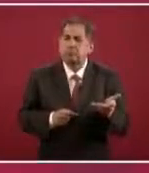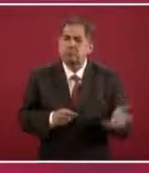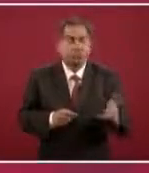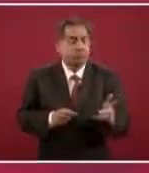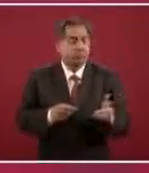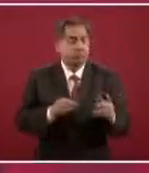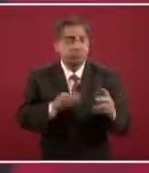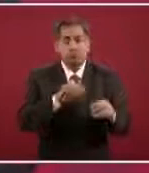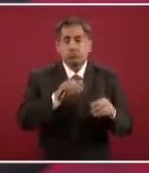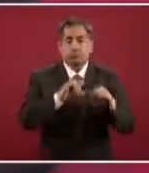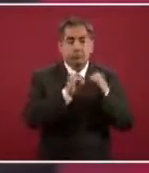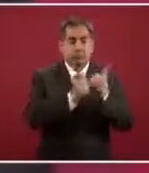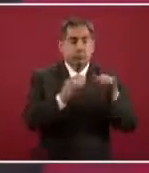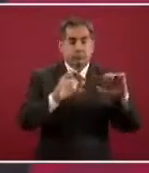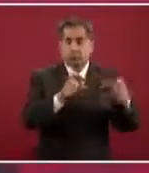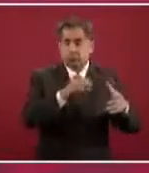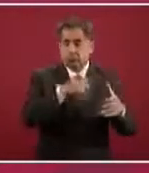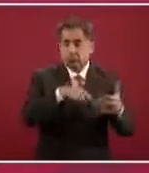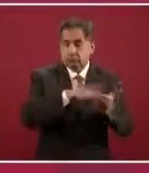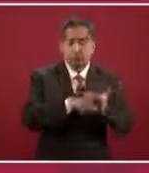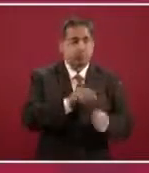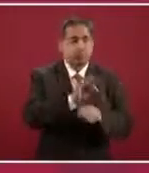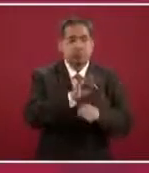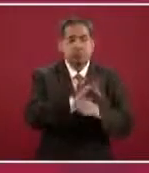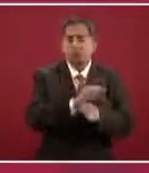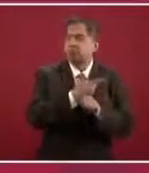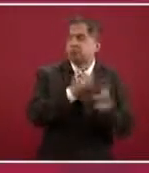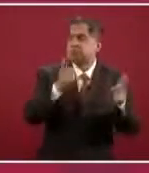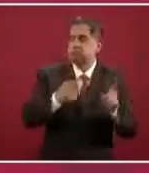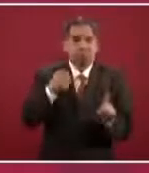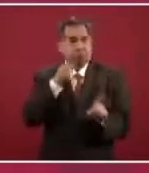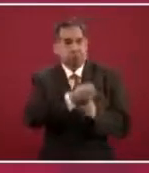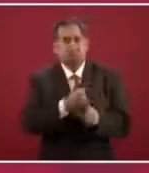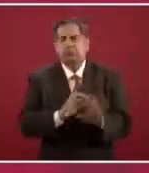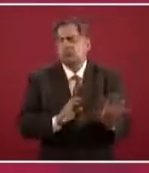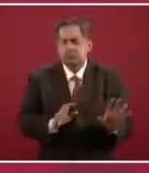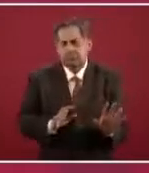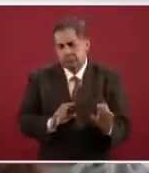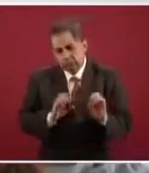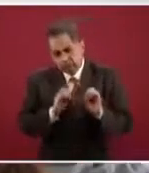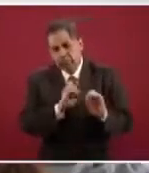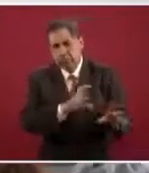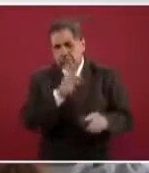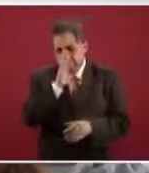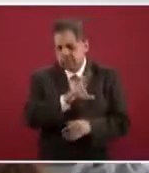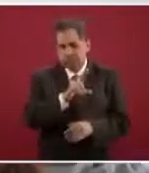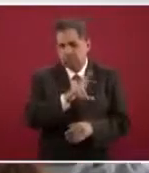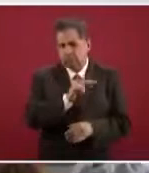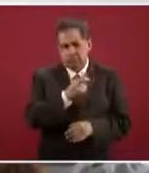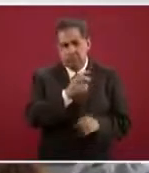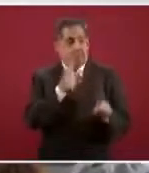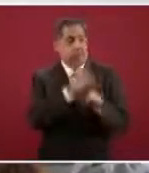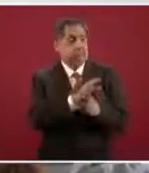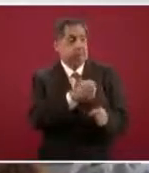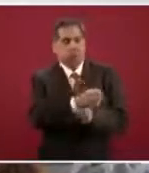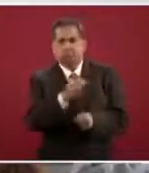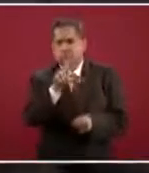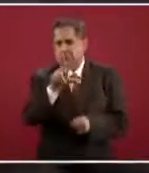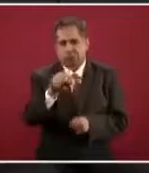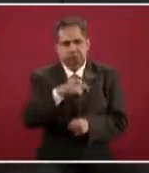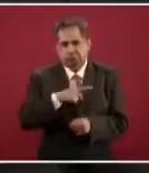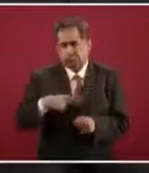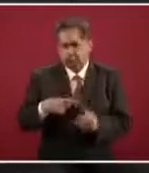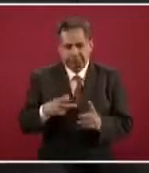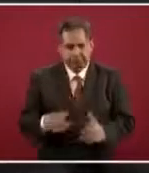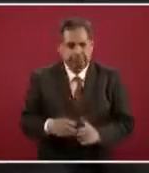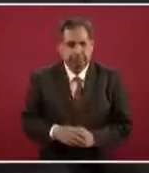las organizaciones que defienden la libertad. Creo que no ese es el camino.